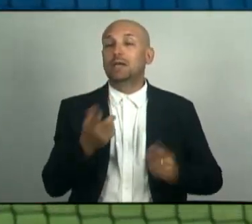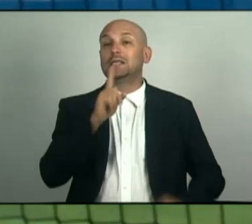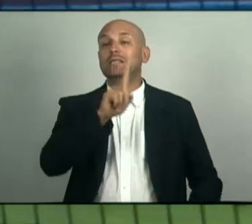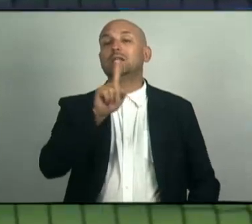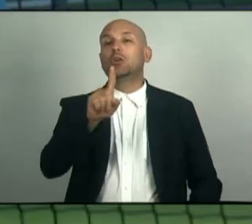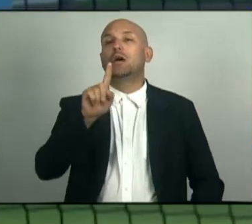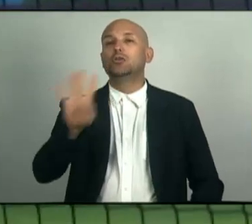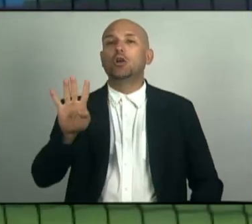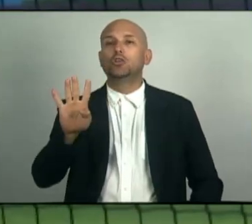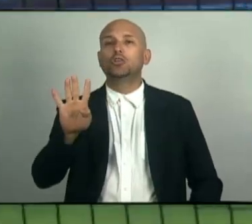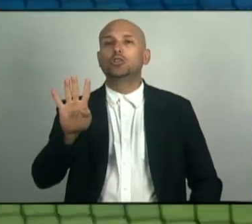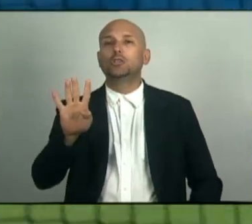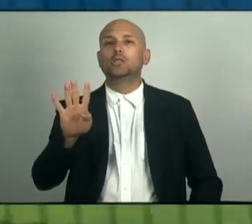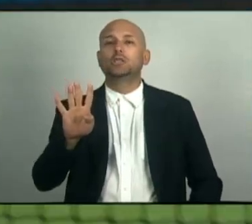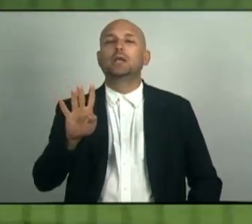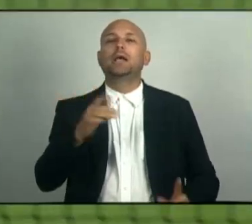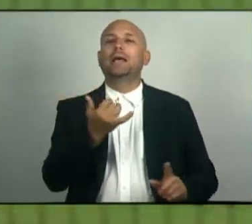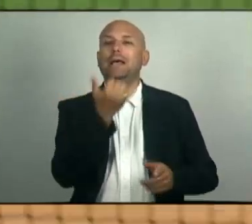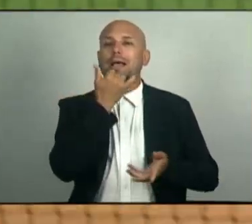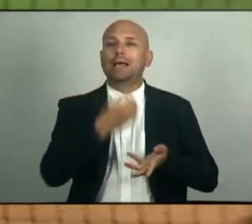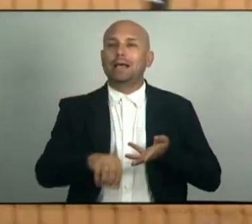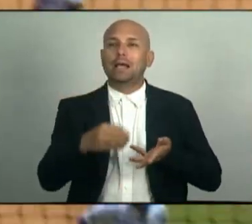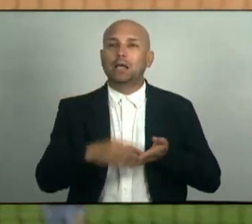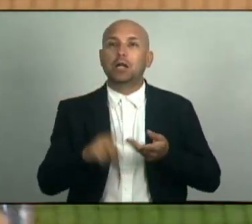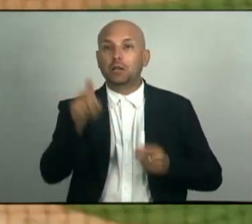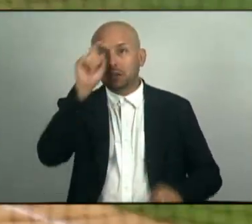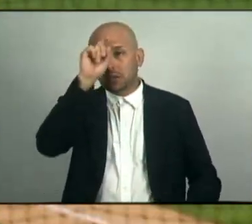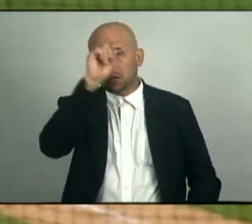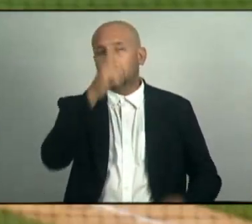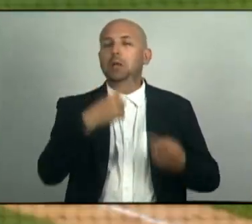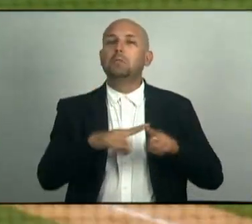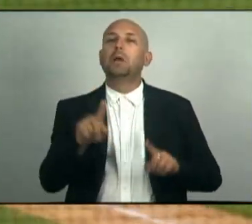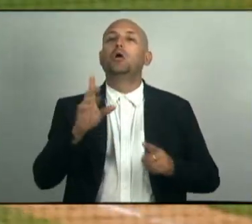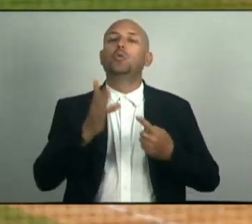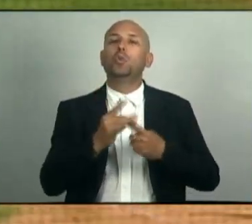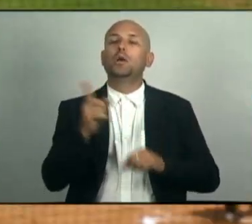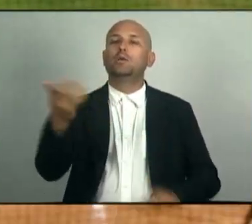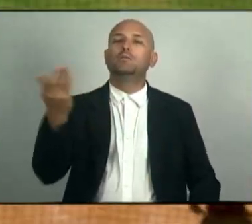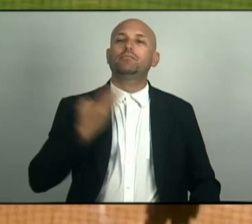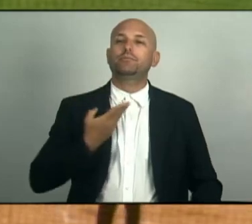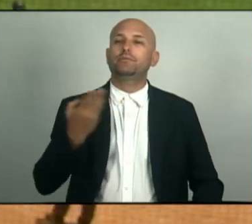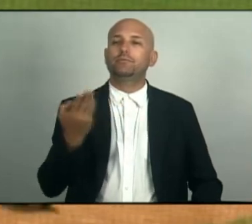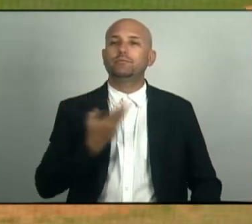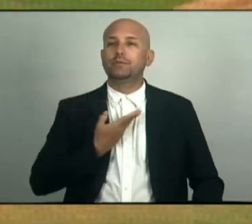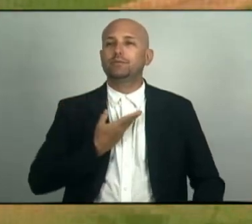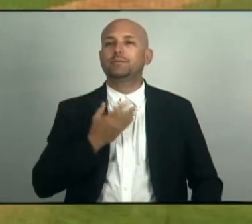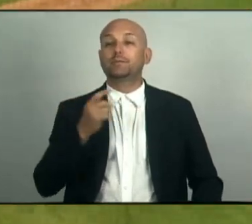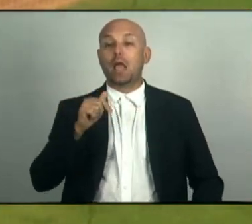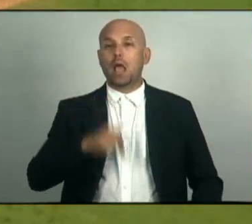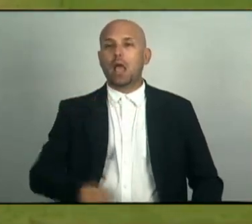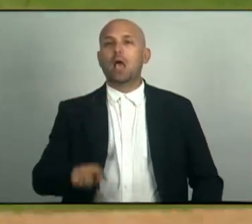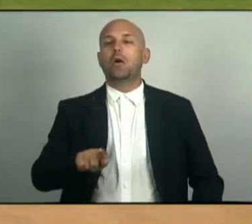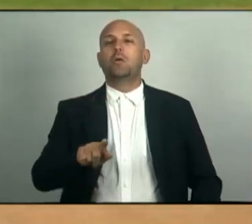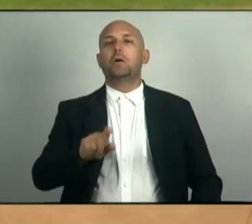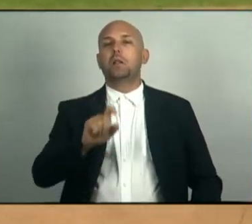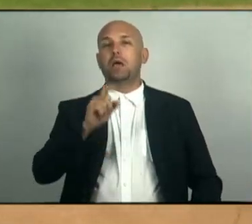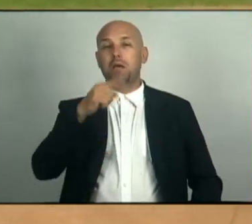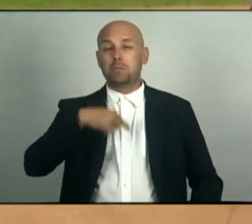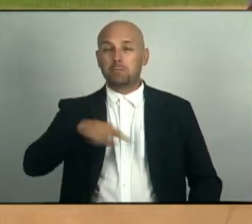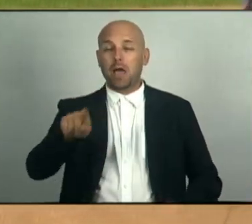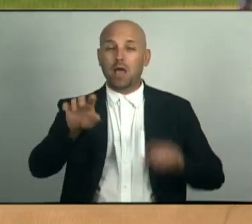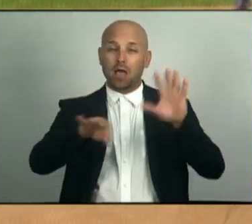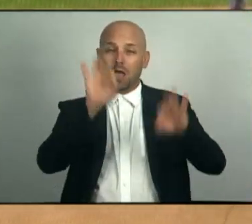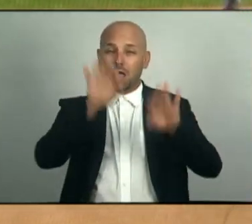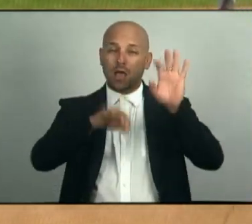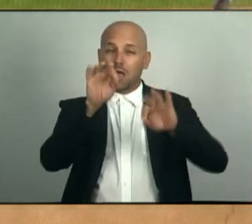para liderar este departamento negativo la presencia de los dirigidos por Marino Luis En los cuartos de final se hace bastante difícil al